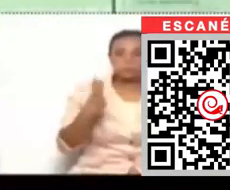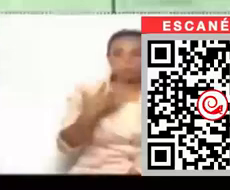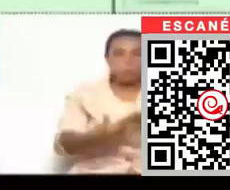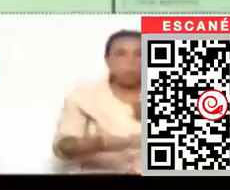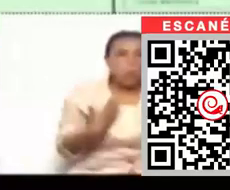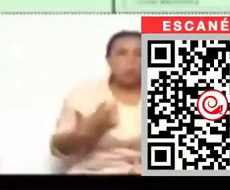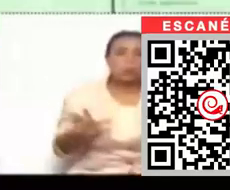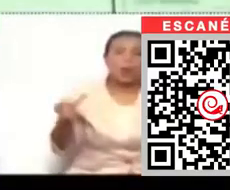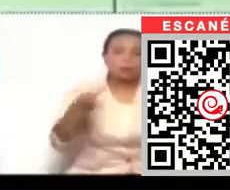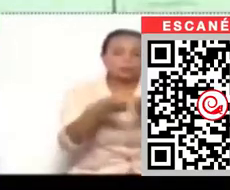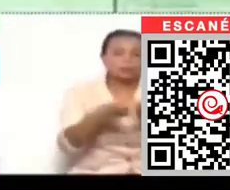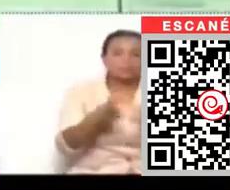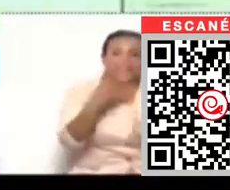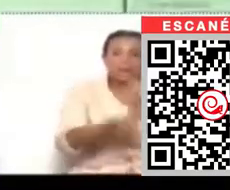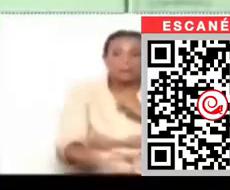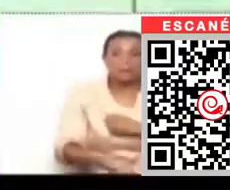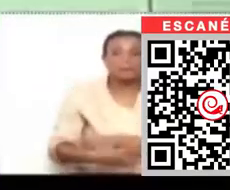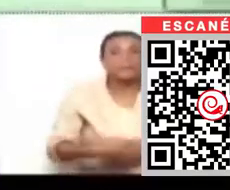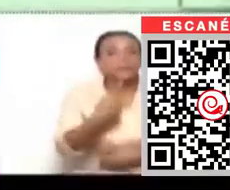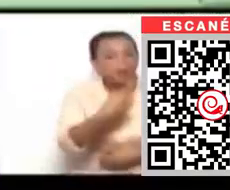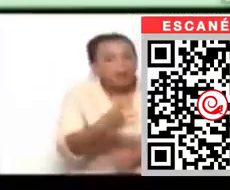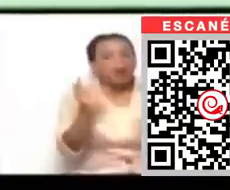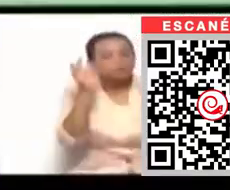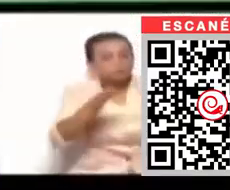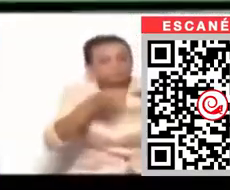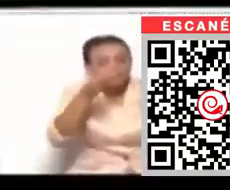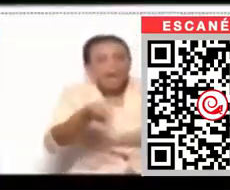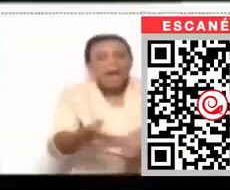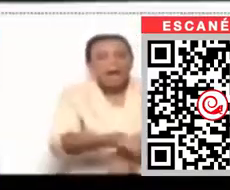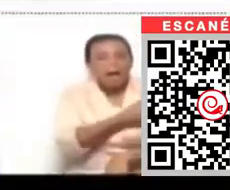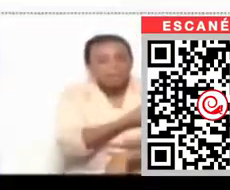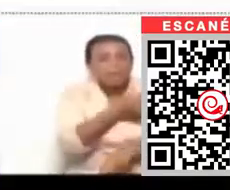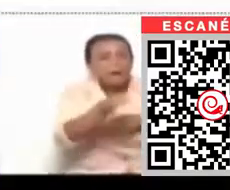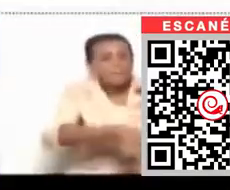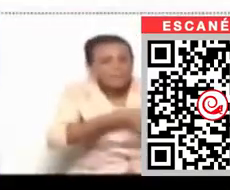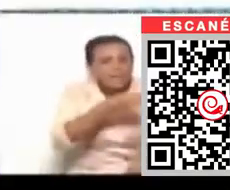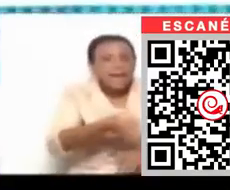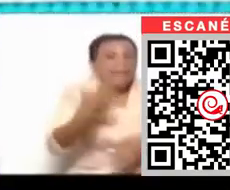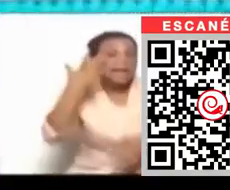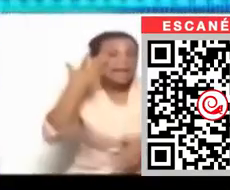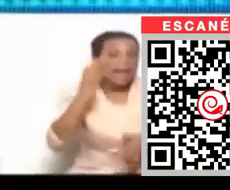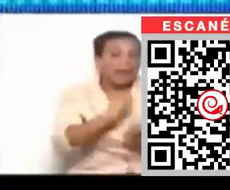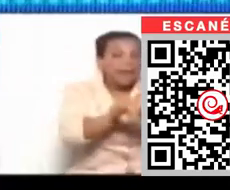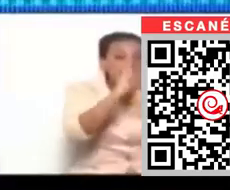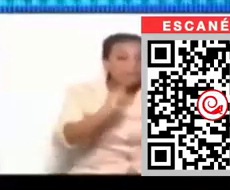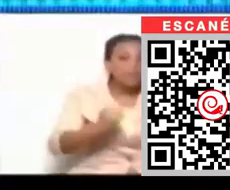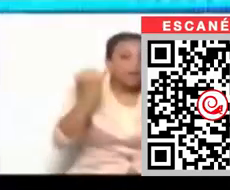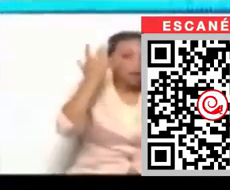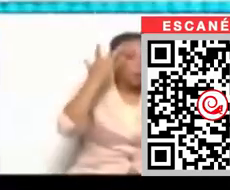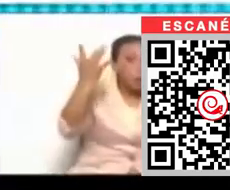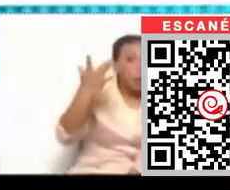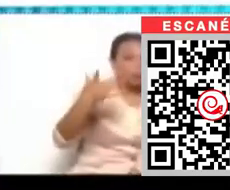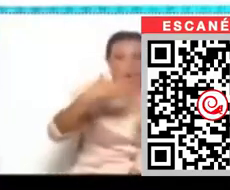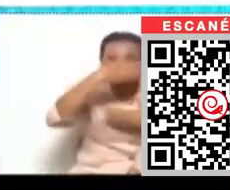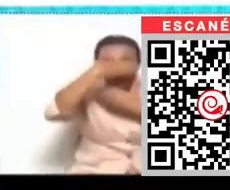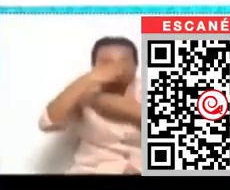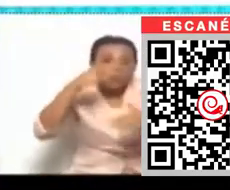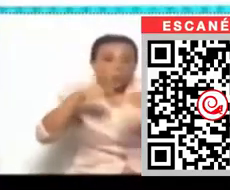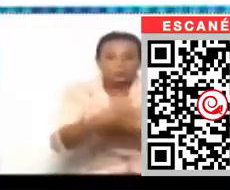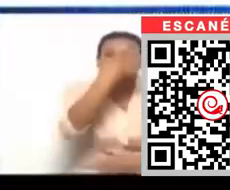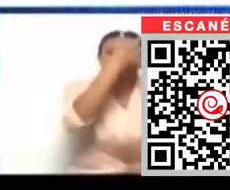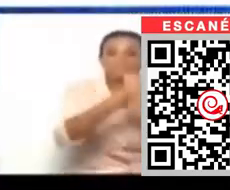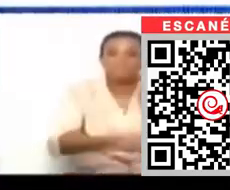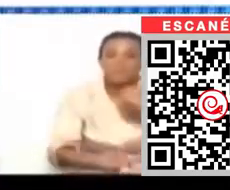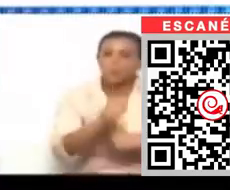la organización. Lo que usted estaba diciendo, primero crean estructuras, actos terroristas y después